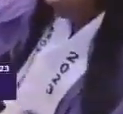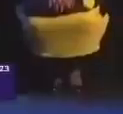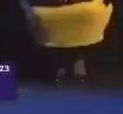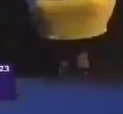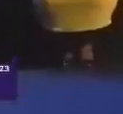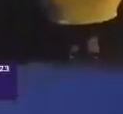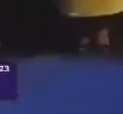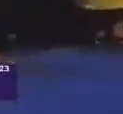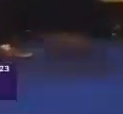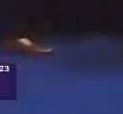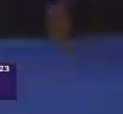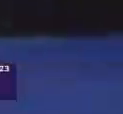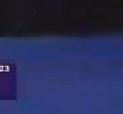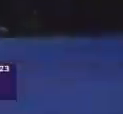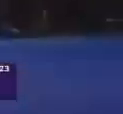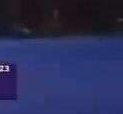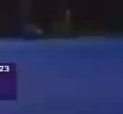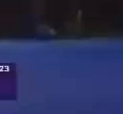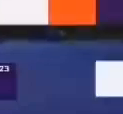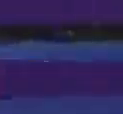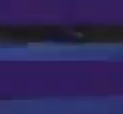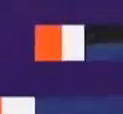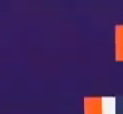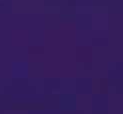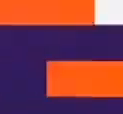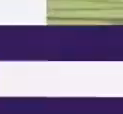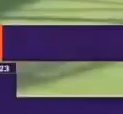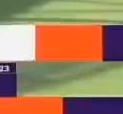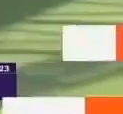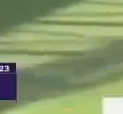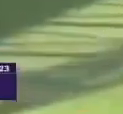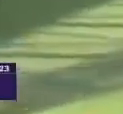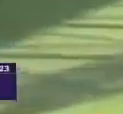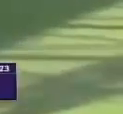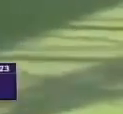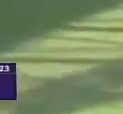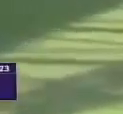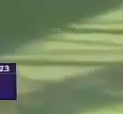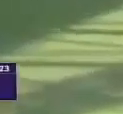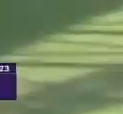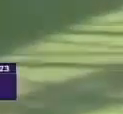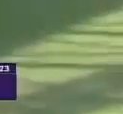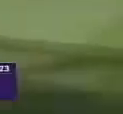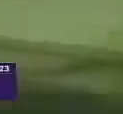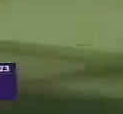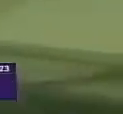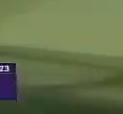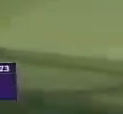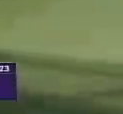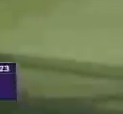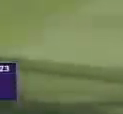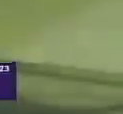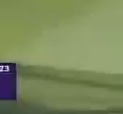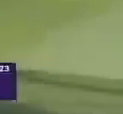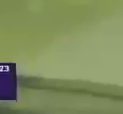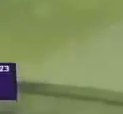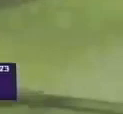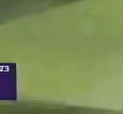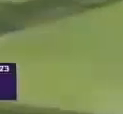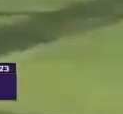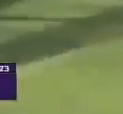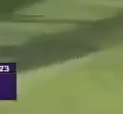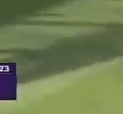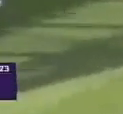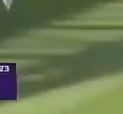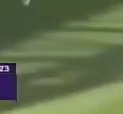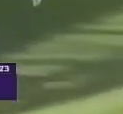ceremonia fue en el Teatro Cafán de Bellas Artes. Triunfo y celebración de la Selección Colombia en el Mundial de Australia y